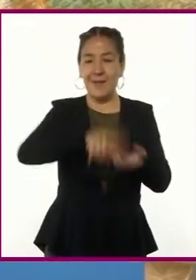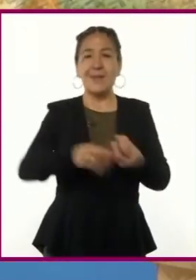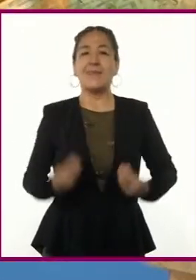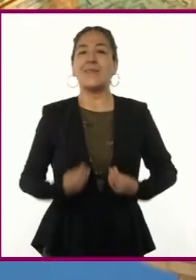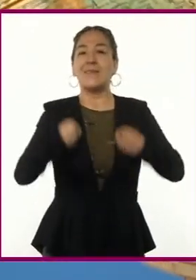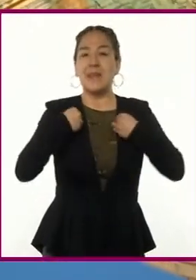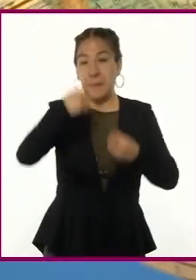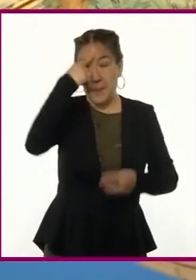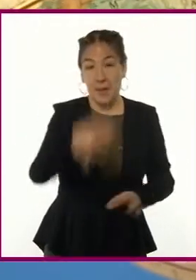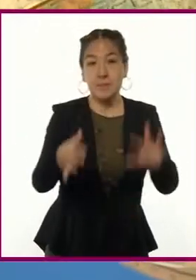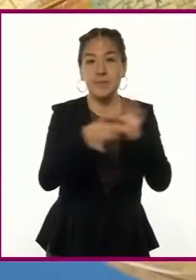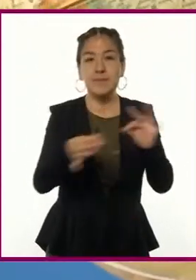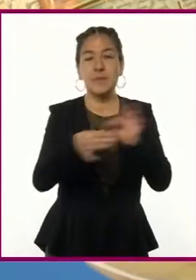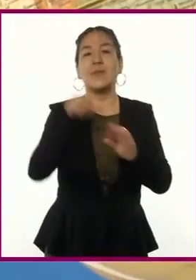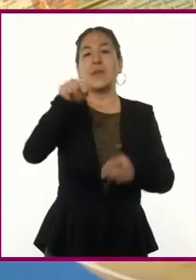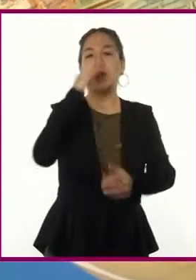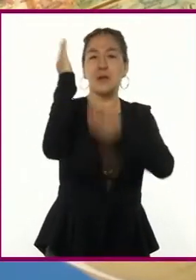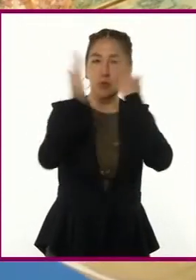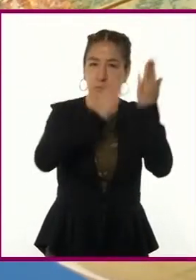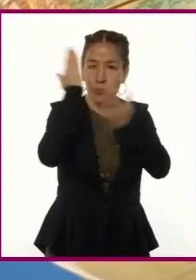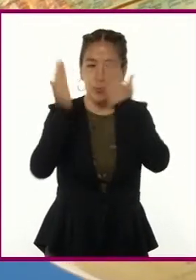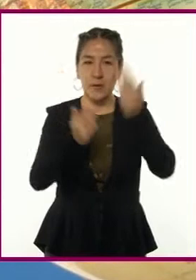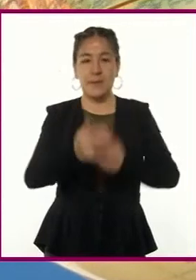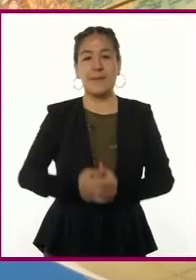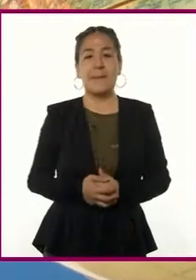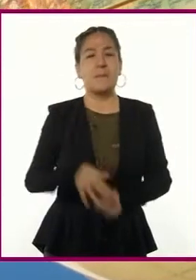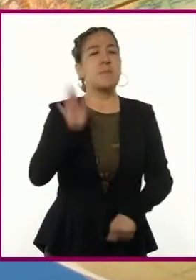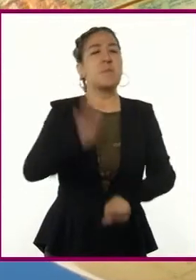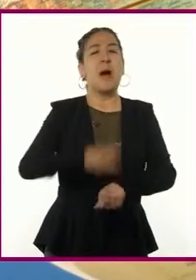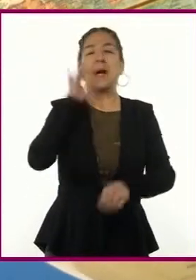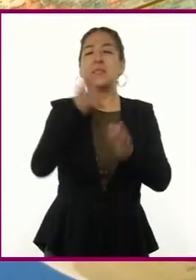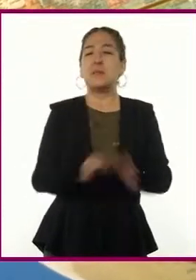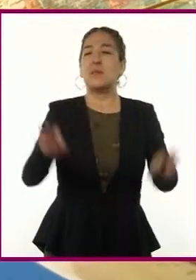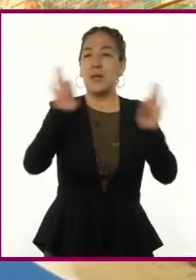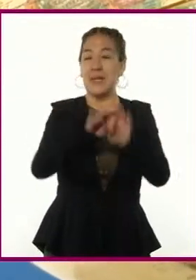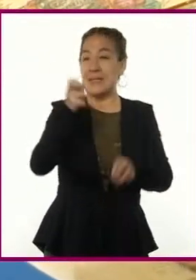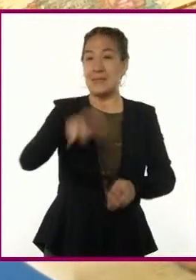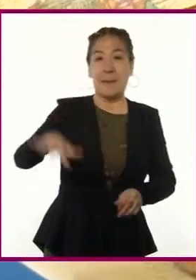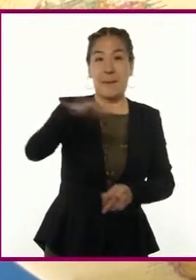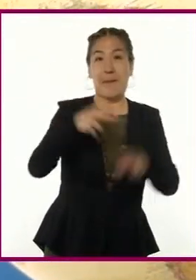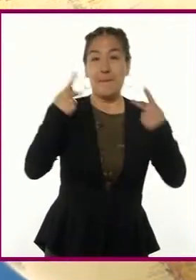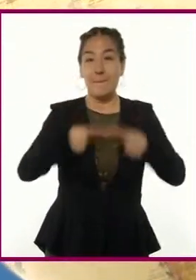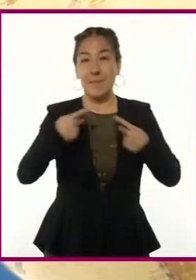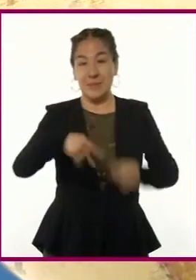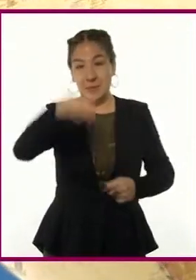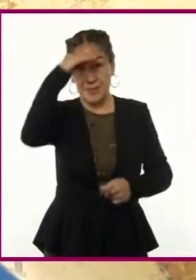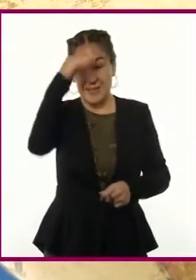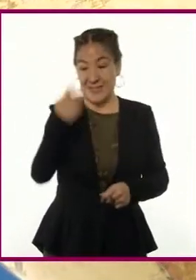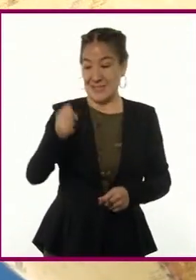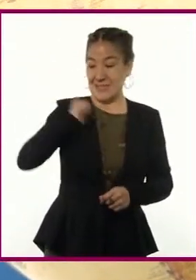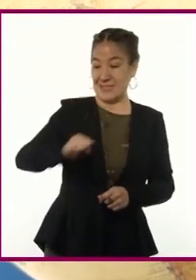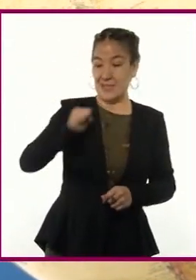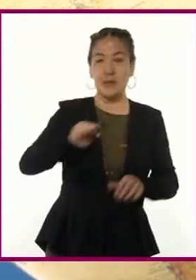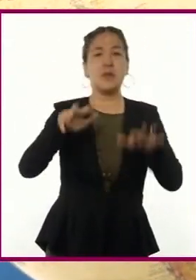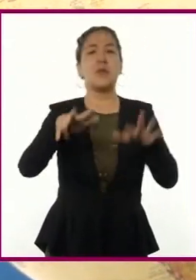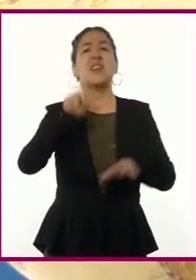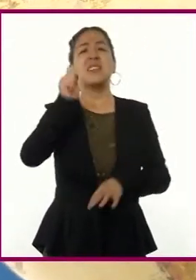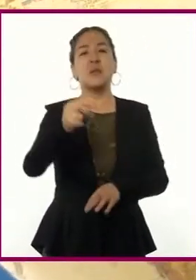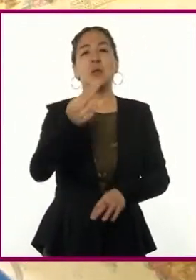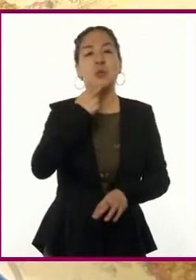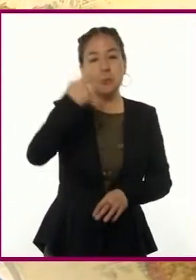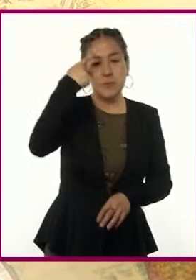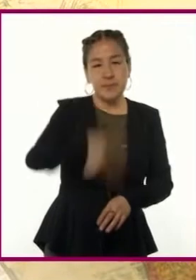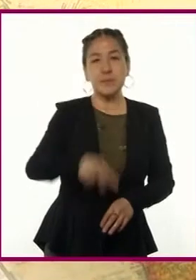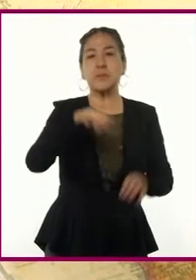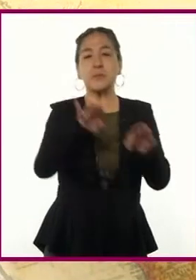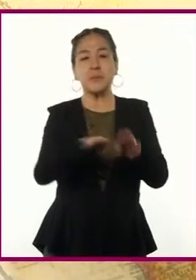observación y el estudio. El aspecto más sobresaliente de aquellos pensadores del siglo XVIII es que usaban la razón para poner